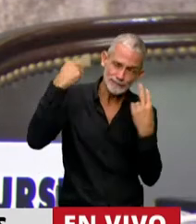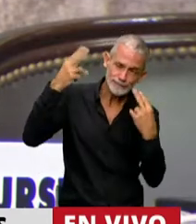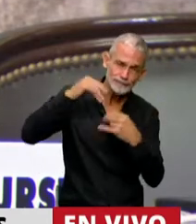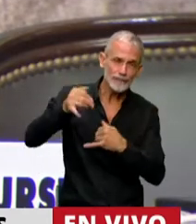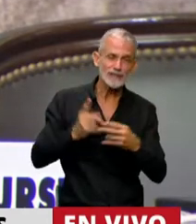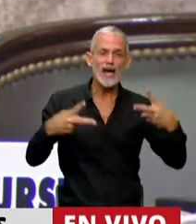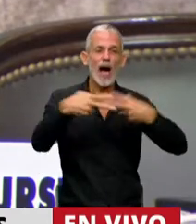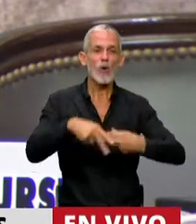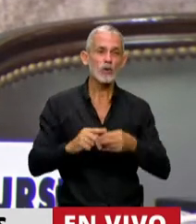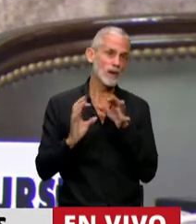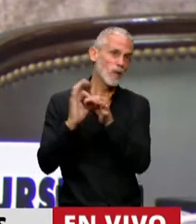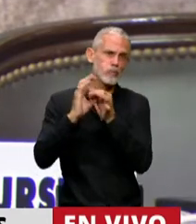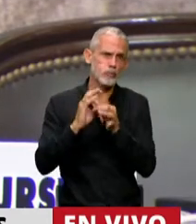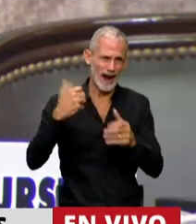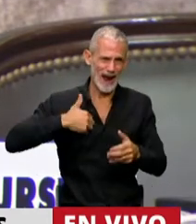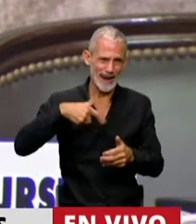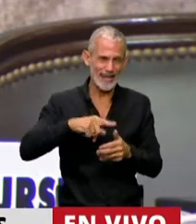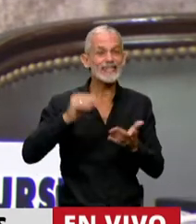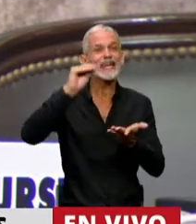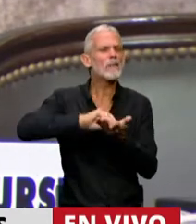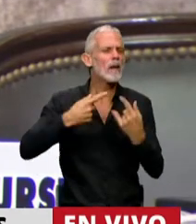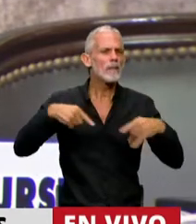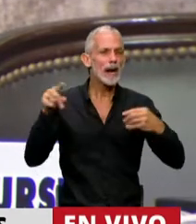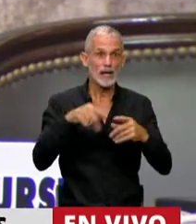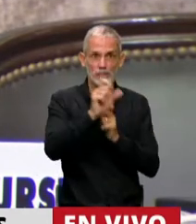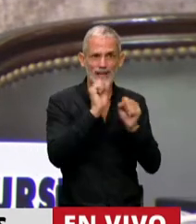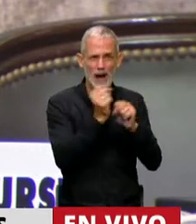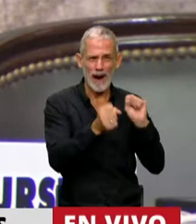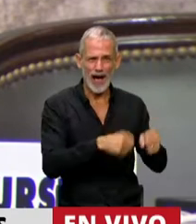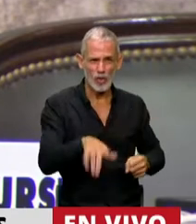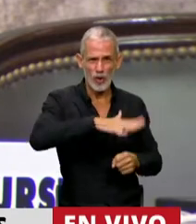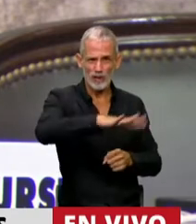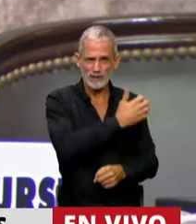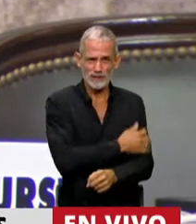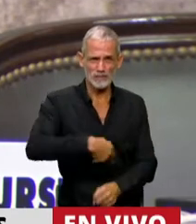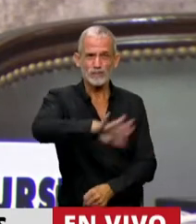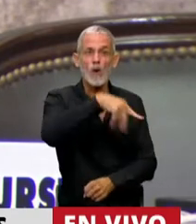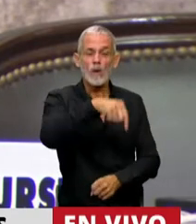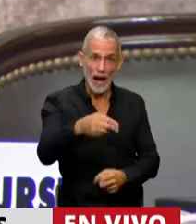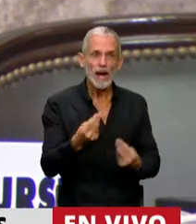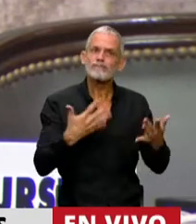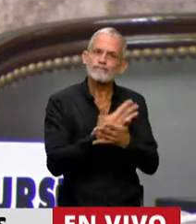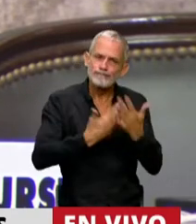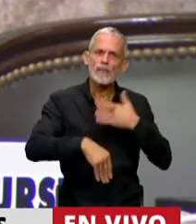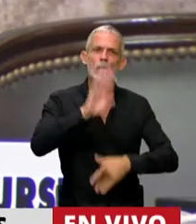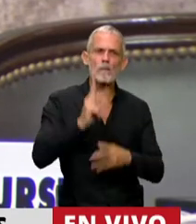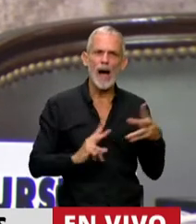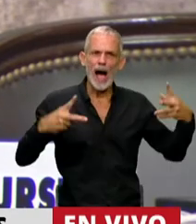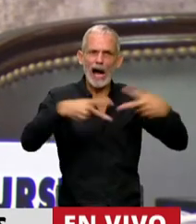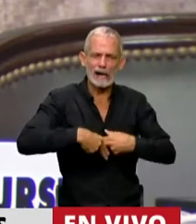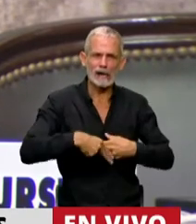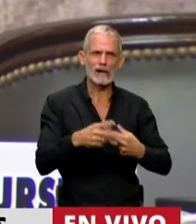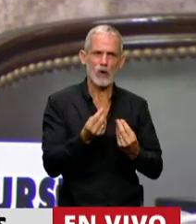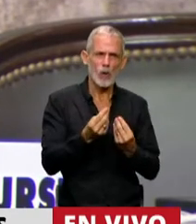más dependencia para el país y centralmente para los trabajadores, los sectores populares, a quienes van a sufrir brutales ajustes